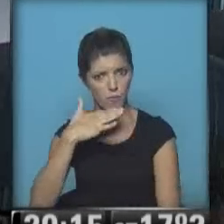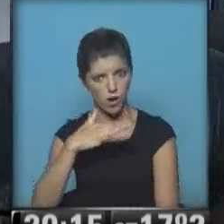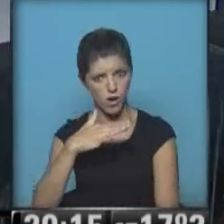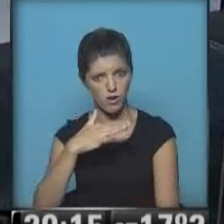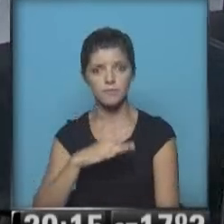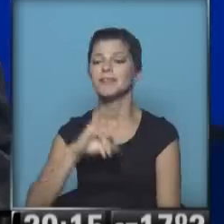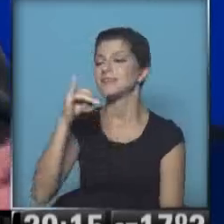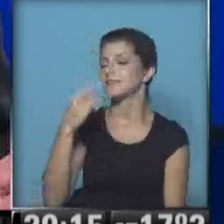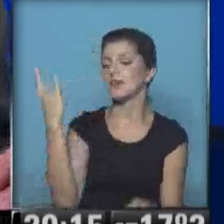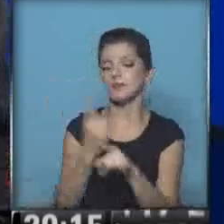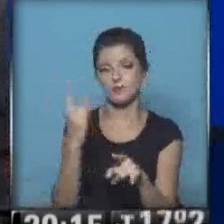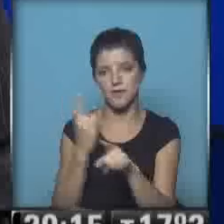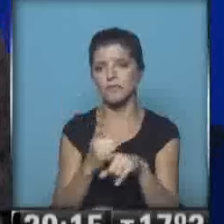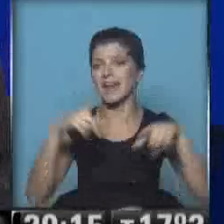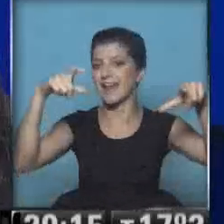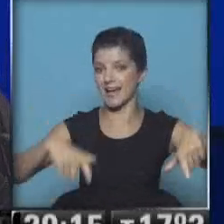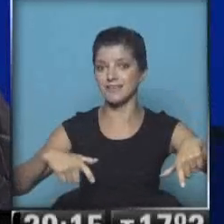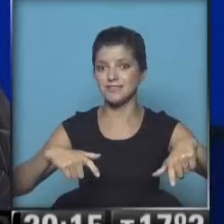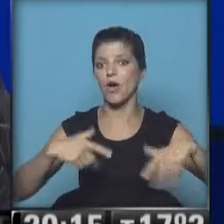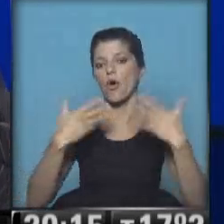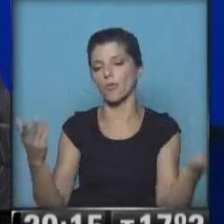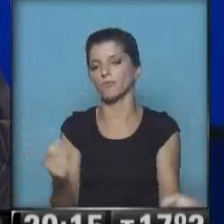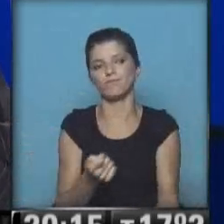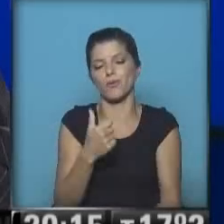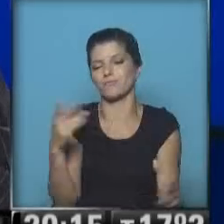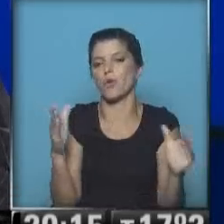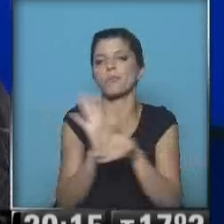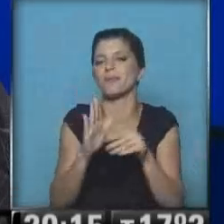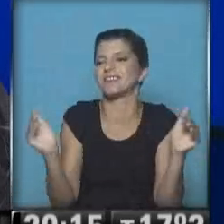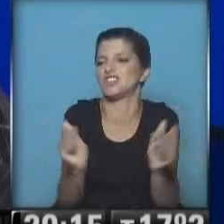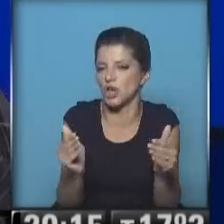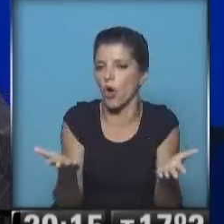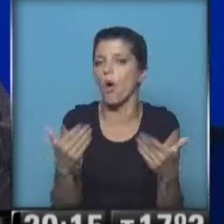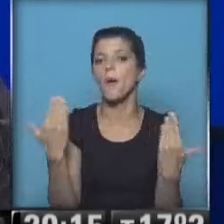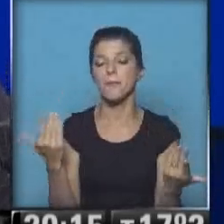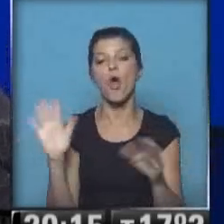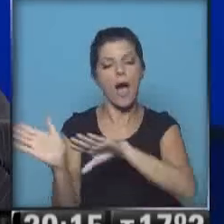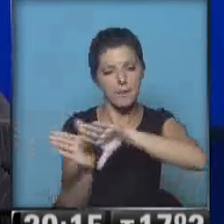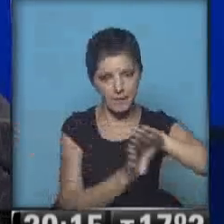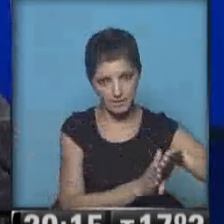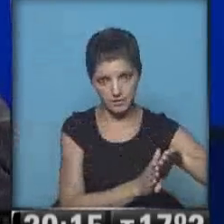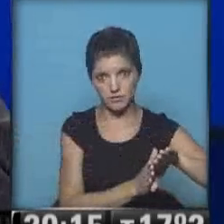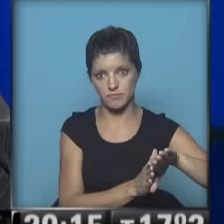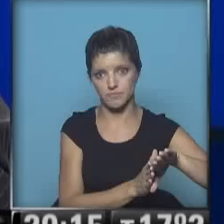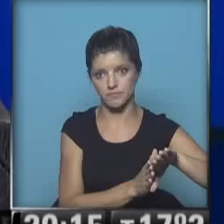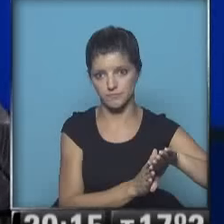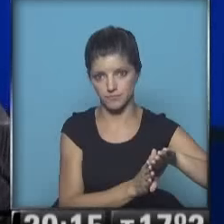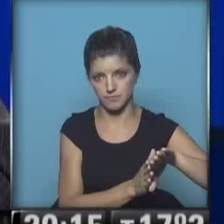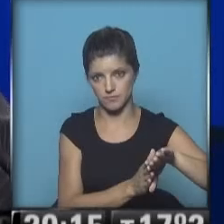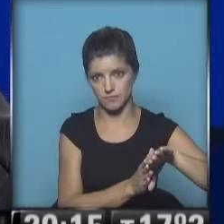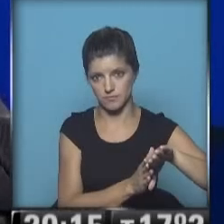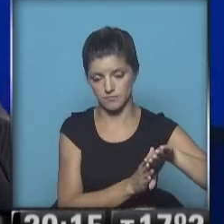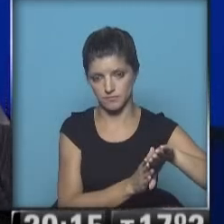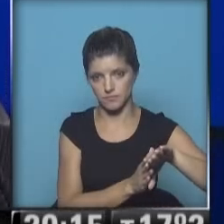Siempre sucede esto. El estadio, lógicamente, quedó chico, esto se sabe. Pero al margen de todo, para tratar de